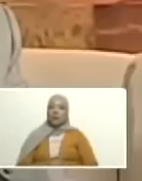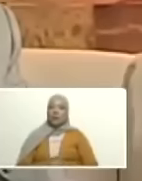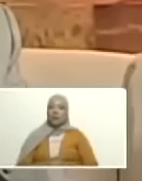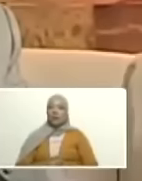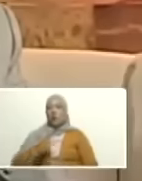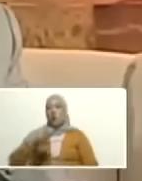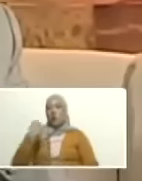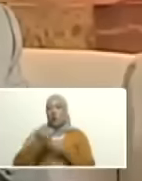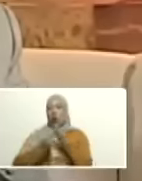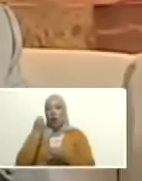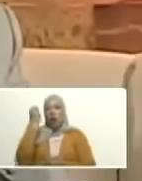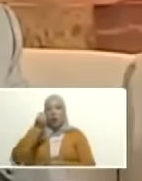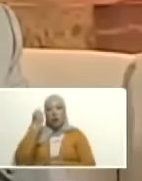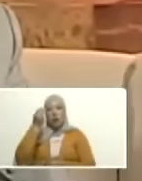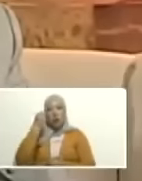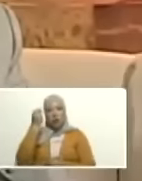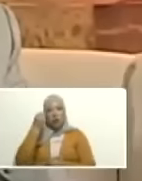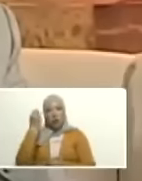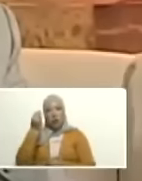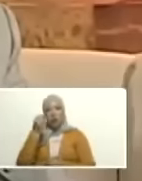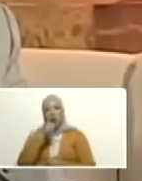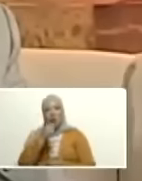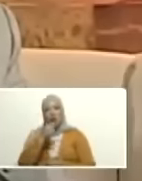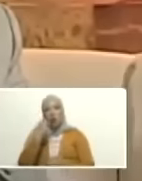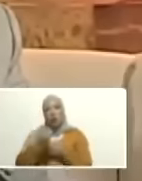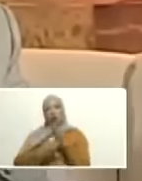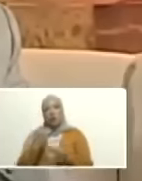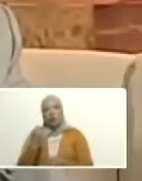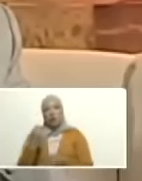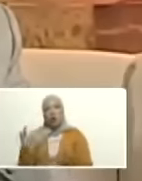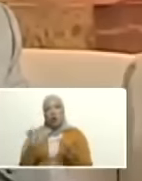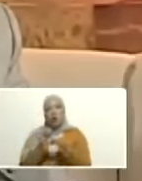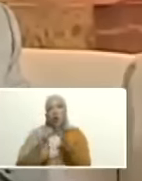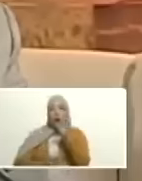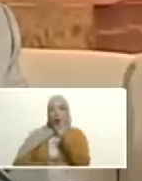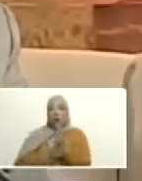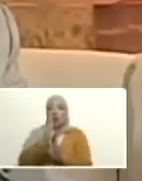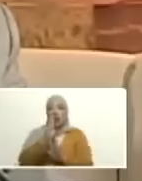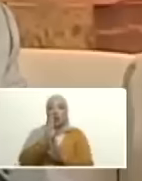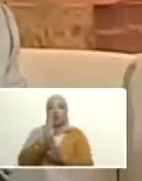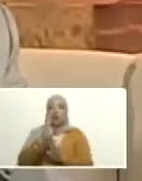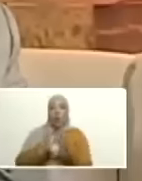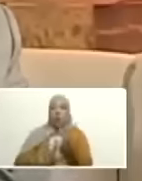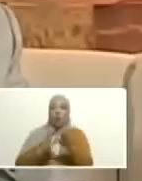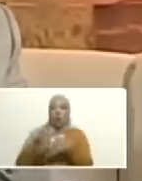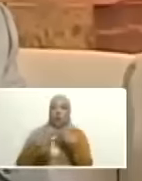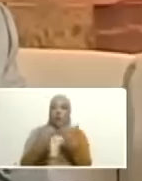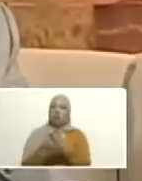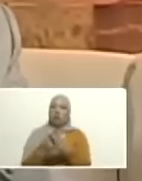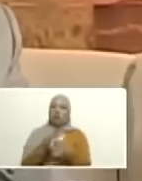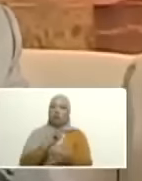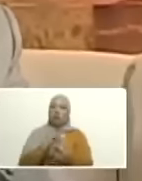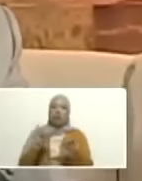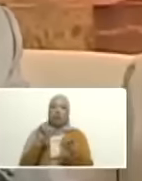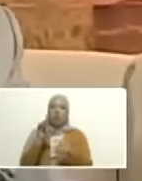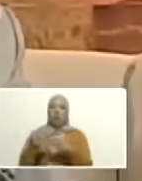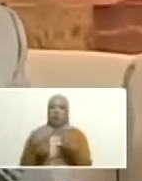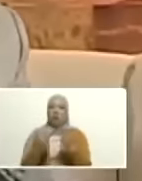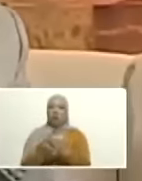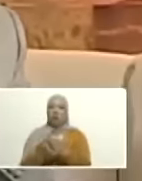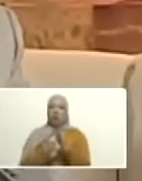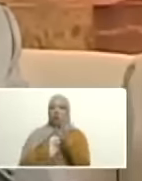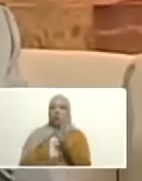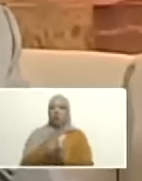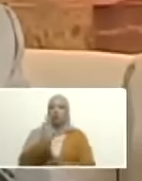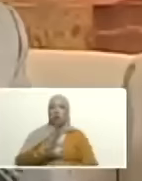Creer para crear, crear para avanzar, avanzar para triunfar, diría uno, es un